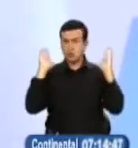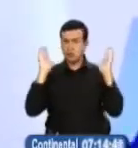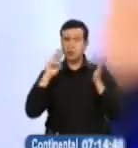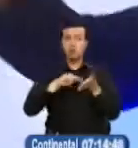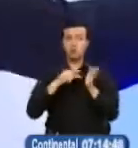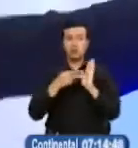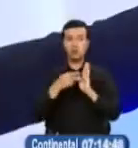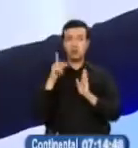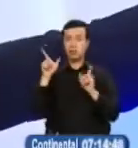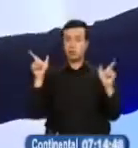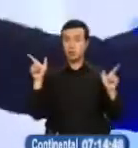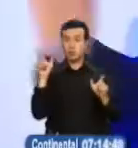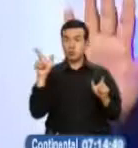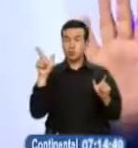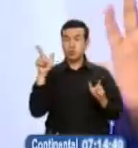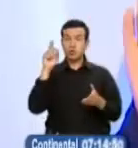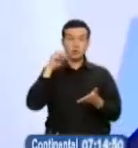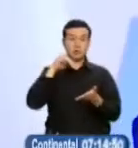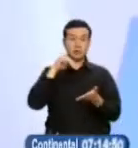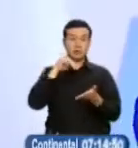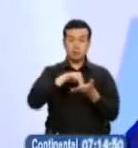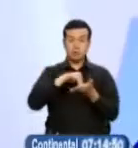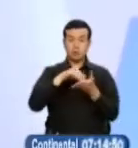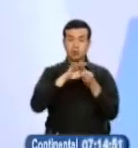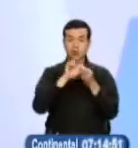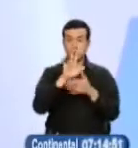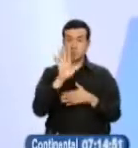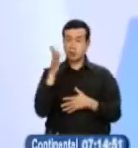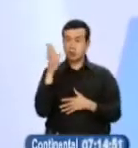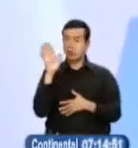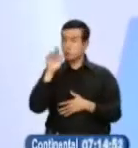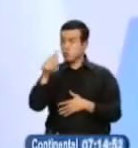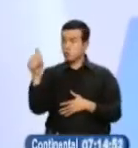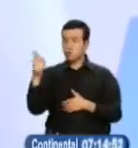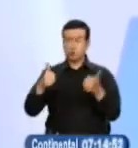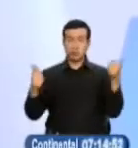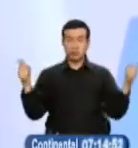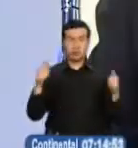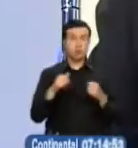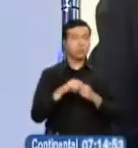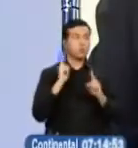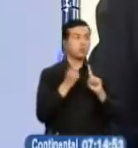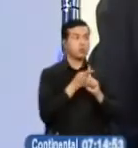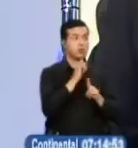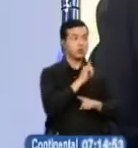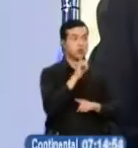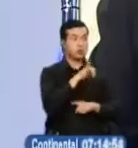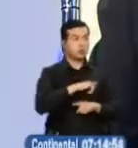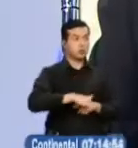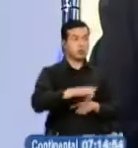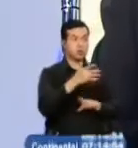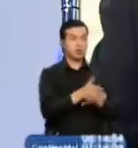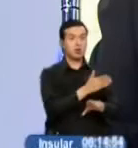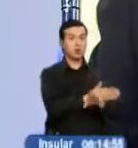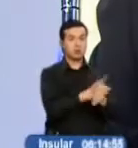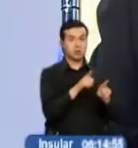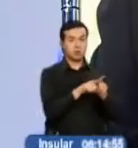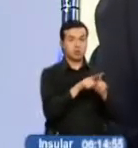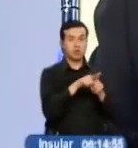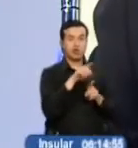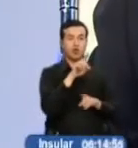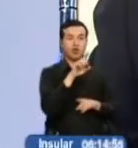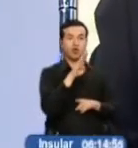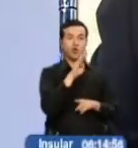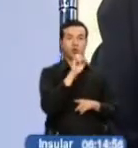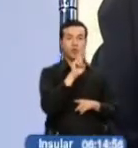qué significa? Que gente que no es militante de país escoja a los candidatos. No son el único partido. Le recuerdo que la Izquierda Democrática le hizo en su momento entre Rodrigo Borja